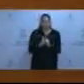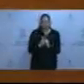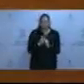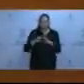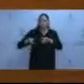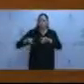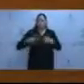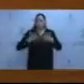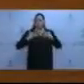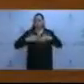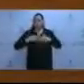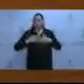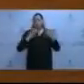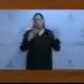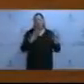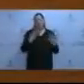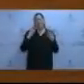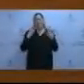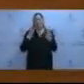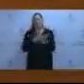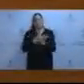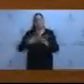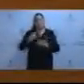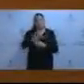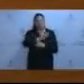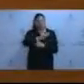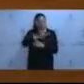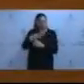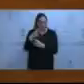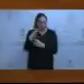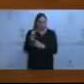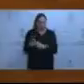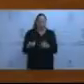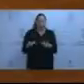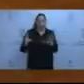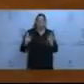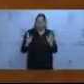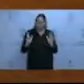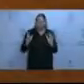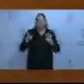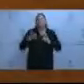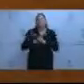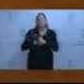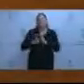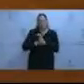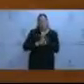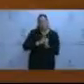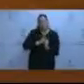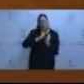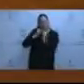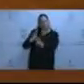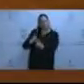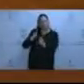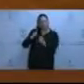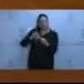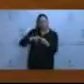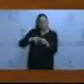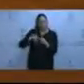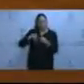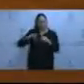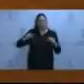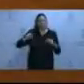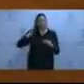por 98 millones de euros y además hay una serie de préstamos concedidos por el Principado también